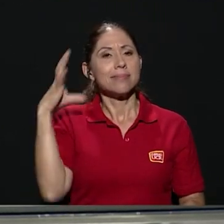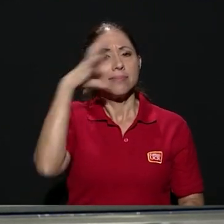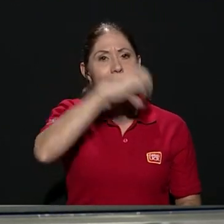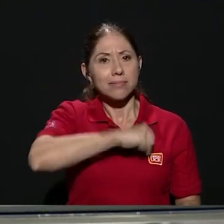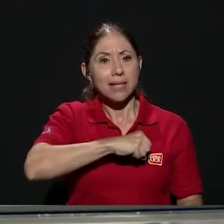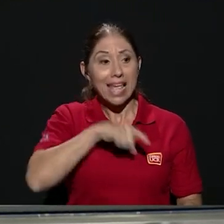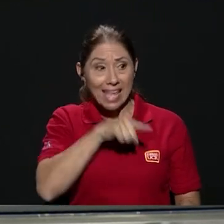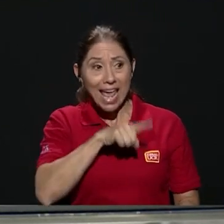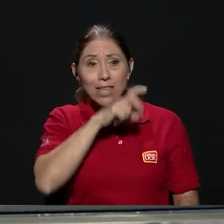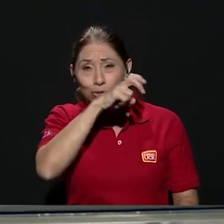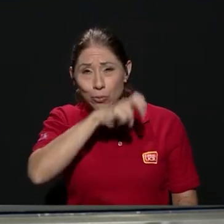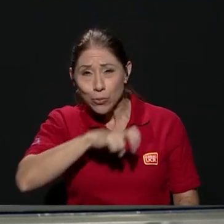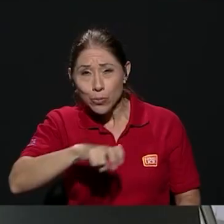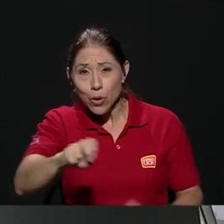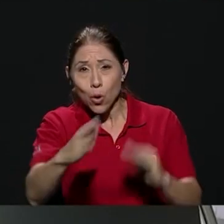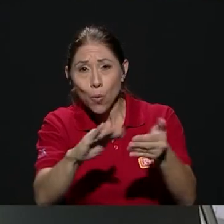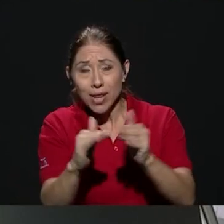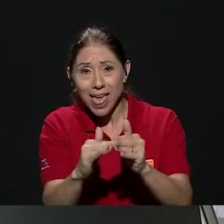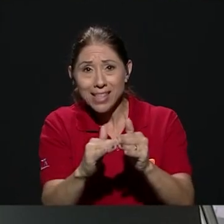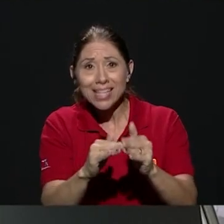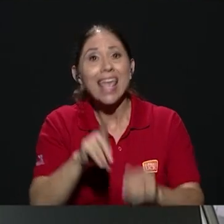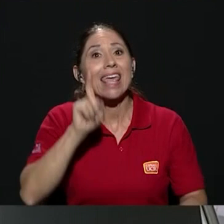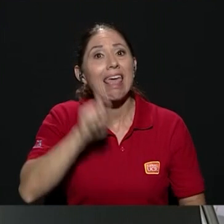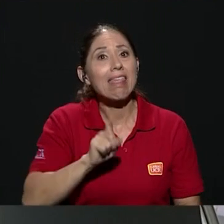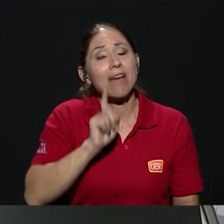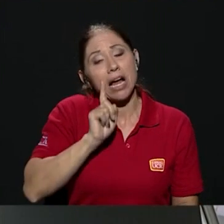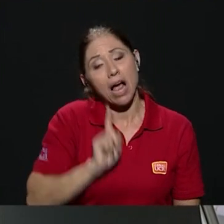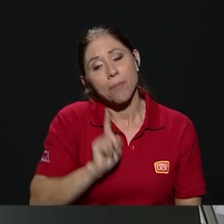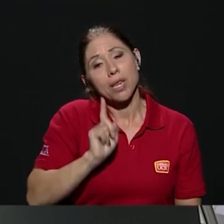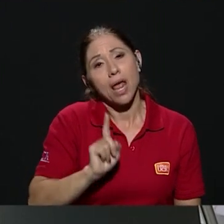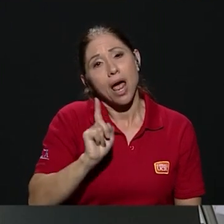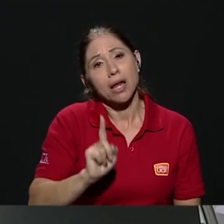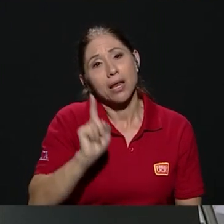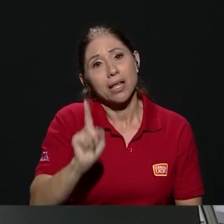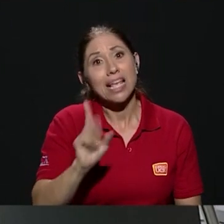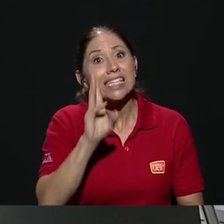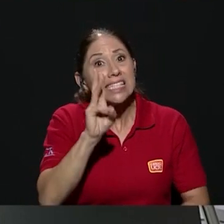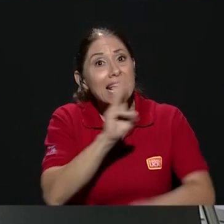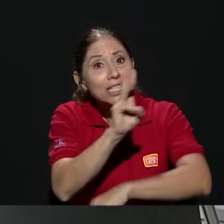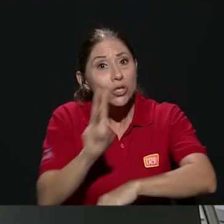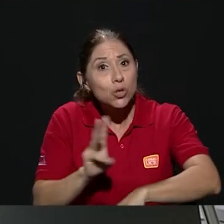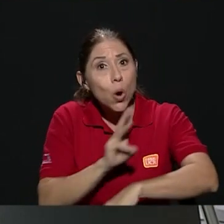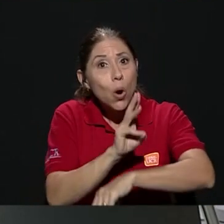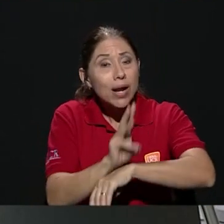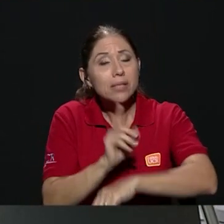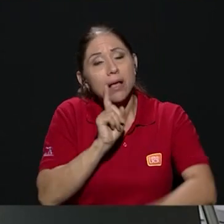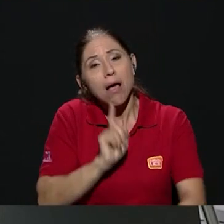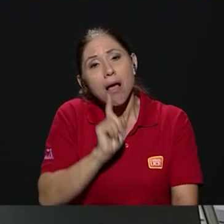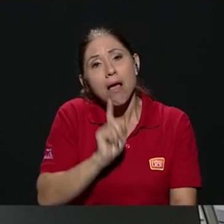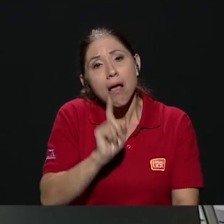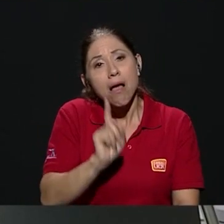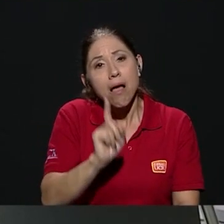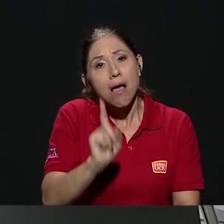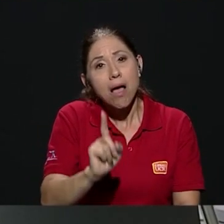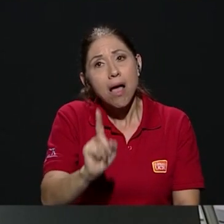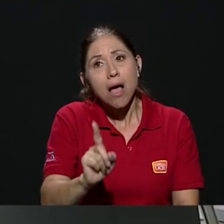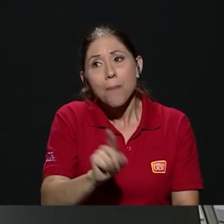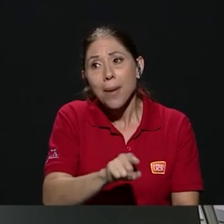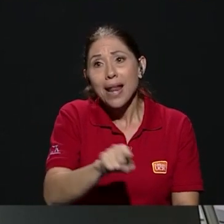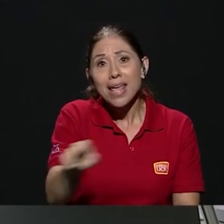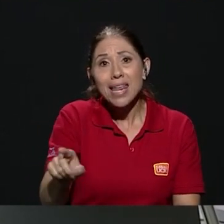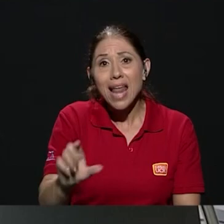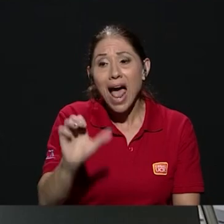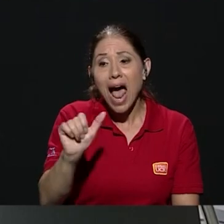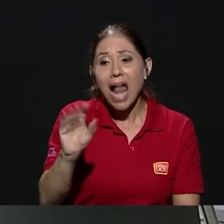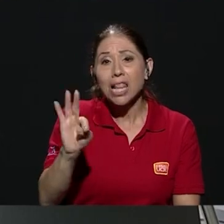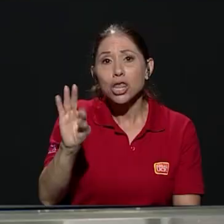comunidades, poder que tengan que caminar esas 6 horas que tuvimos que caminar para ir a Alto Guaymí, una comunidad que